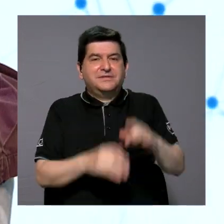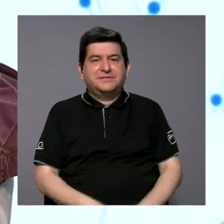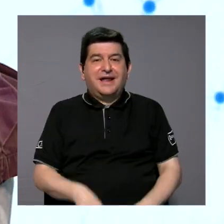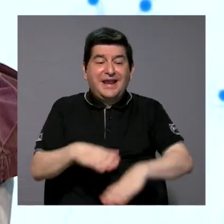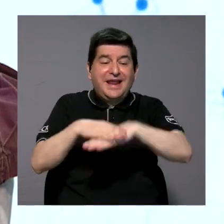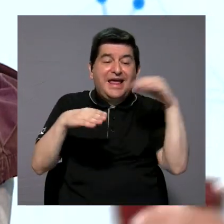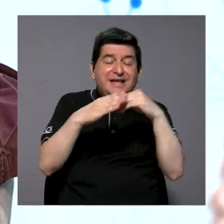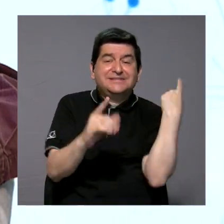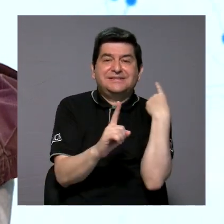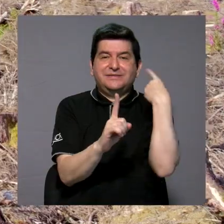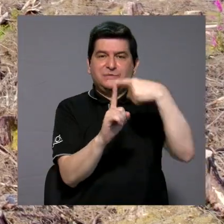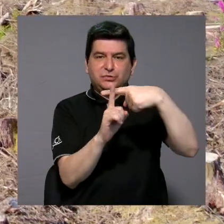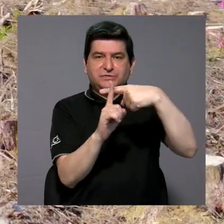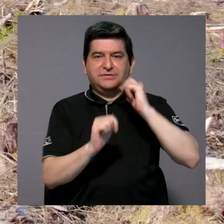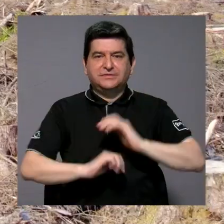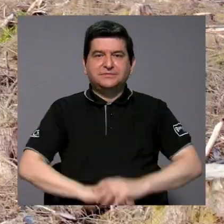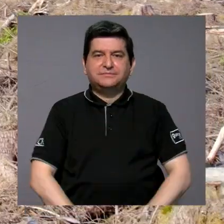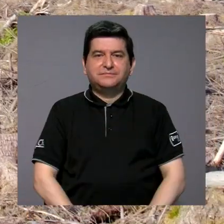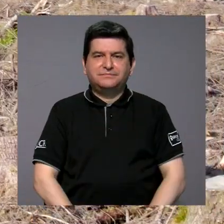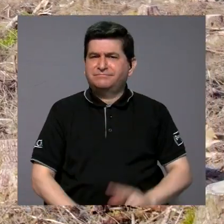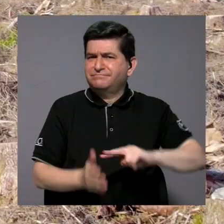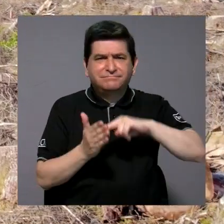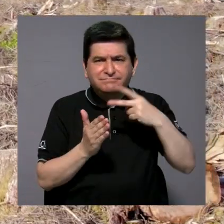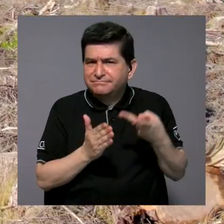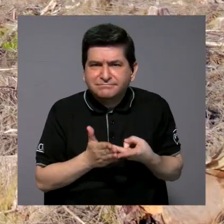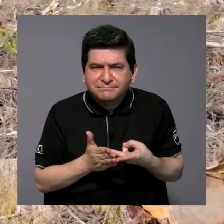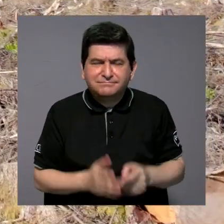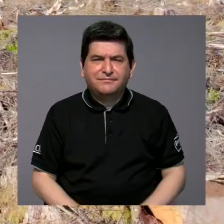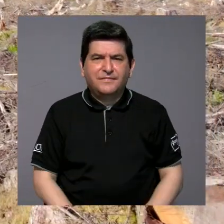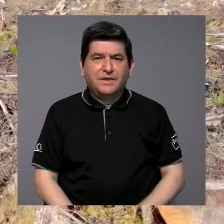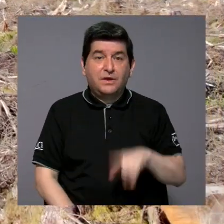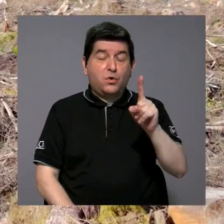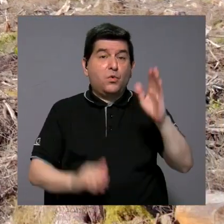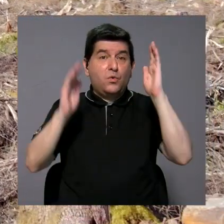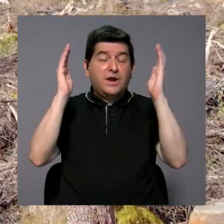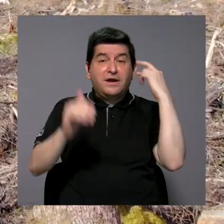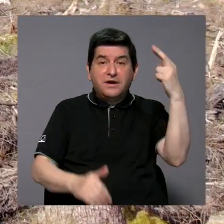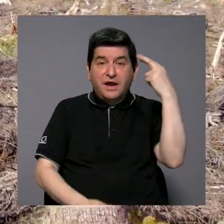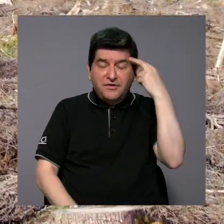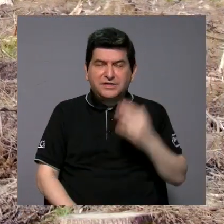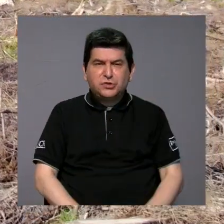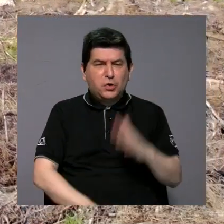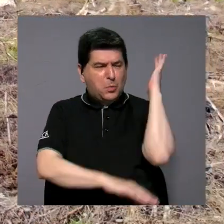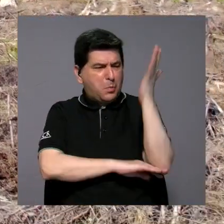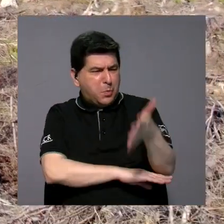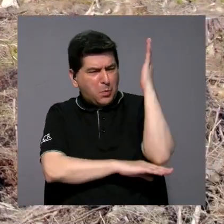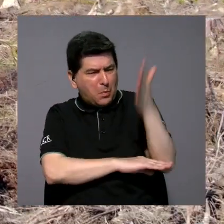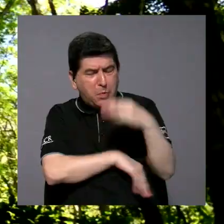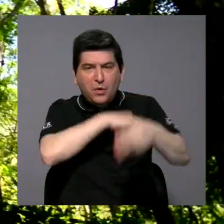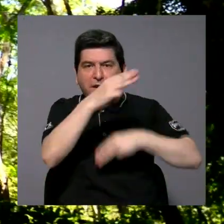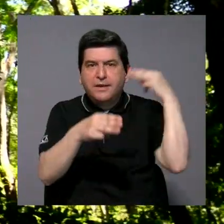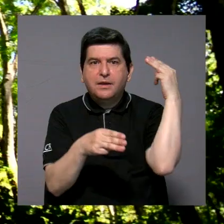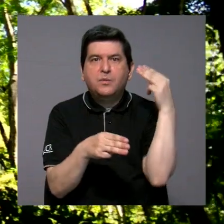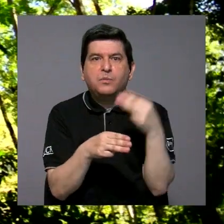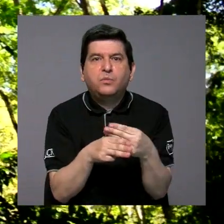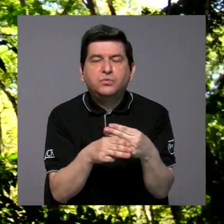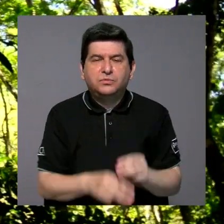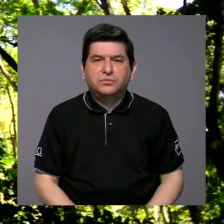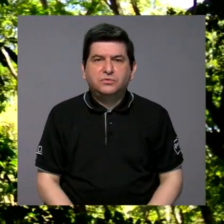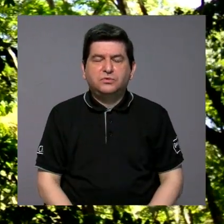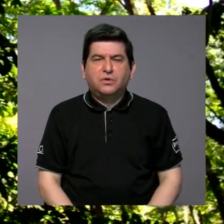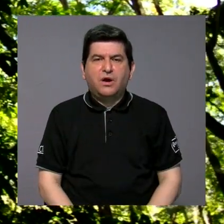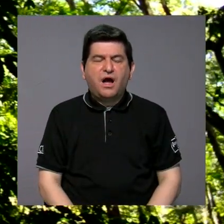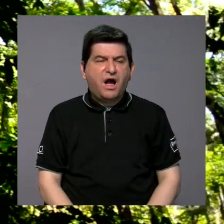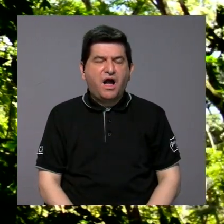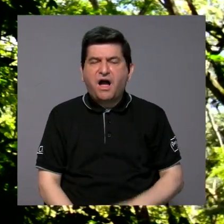externalidades positivas. Es decir, una de las grandes causas de la deforestación en el mundo es que no se